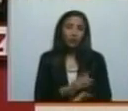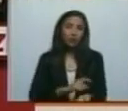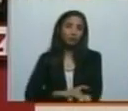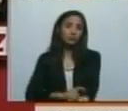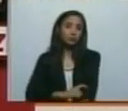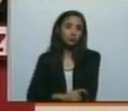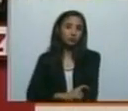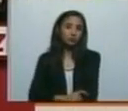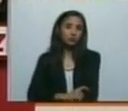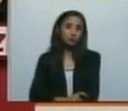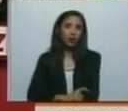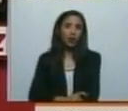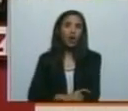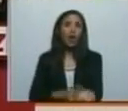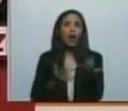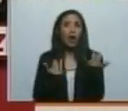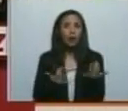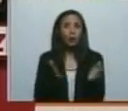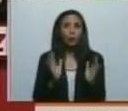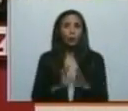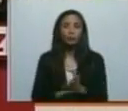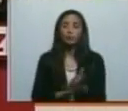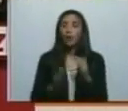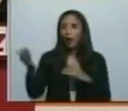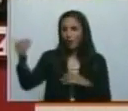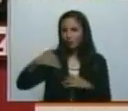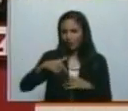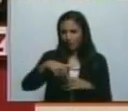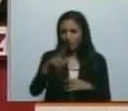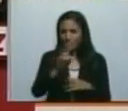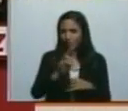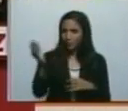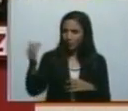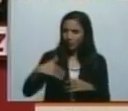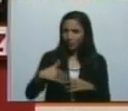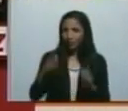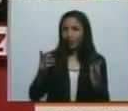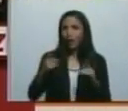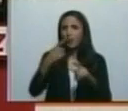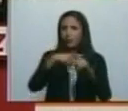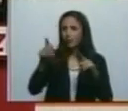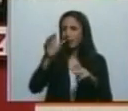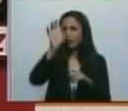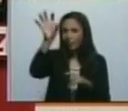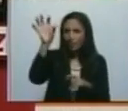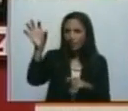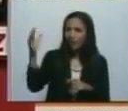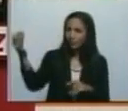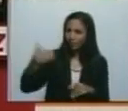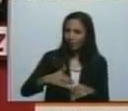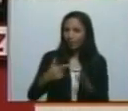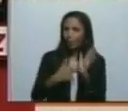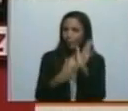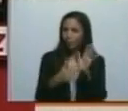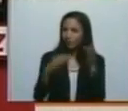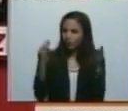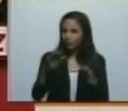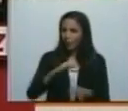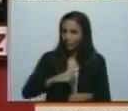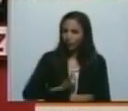sobre todo los que están afuera en el extranjero, vénganse para acá, para Venezuela, y demuestren que ustedes pueden.